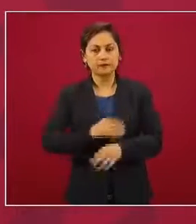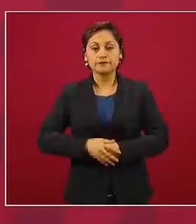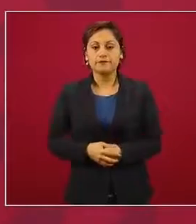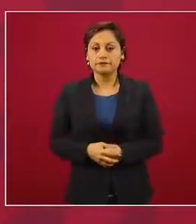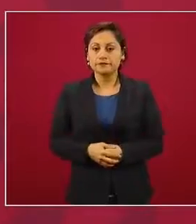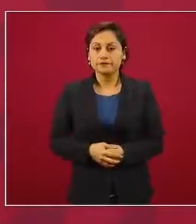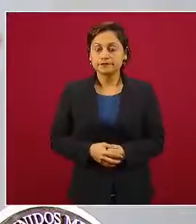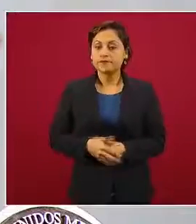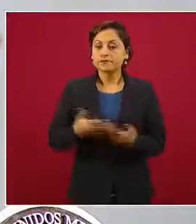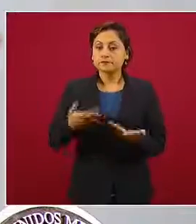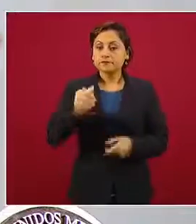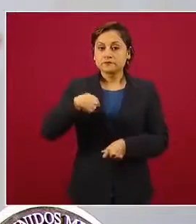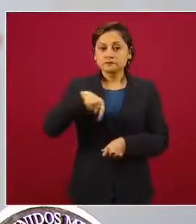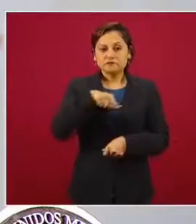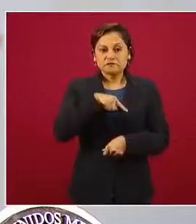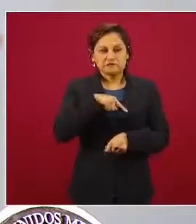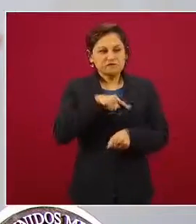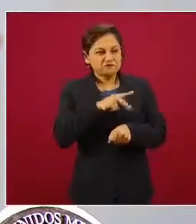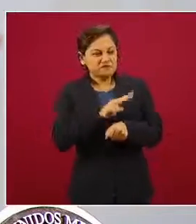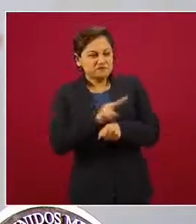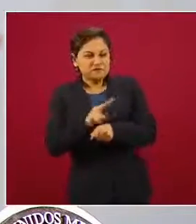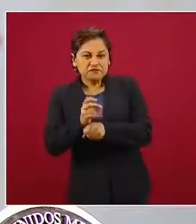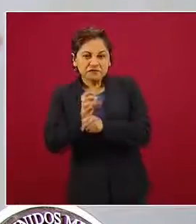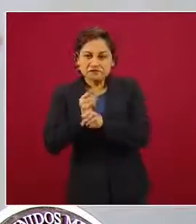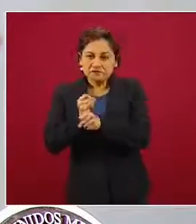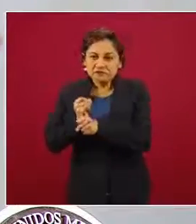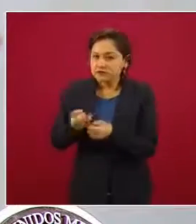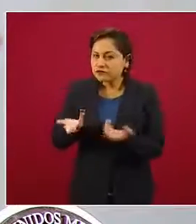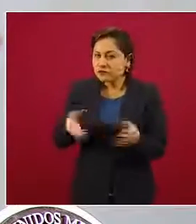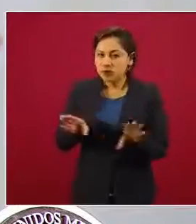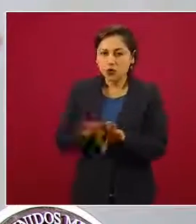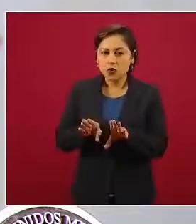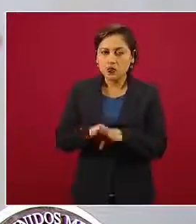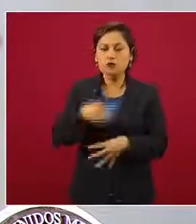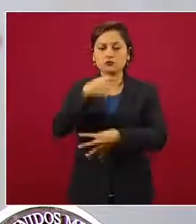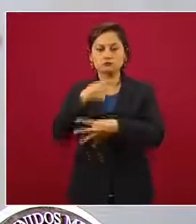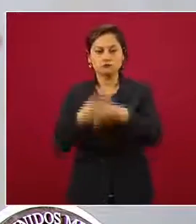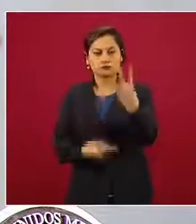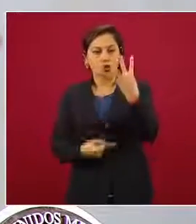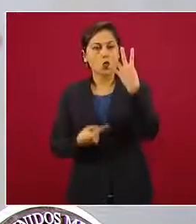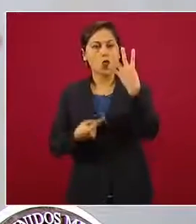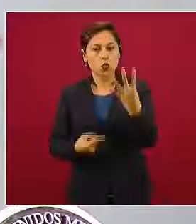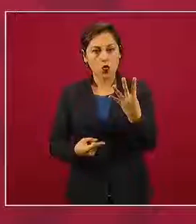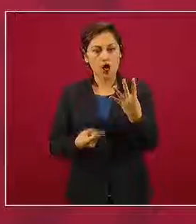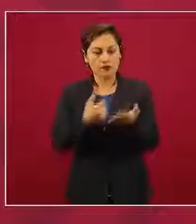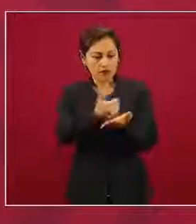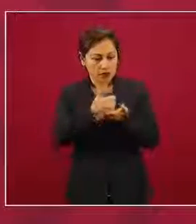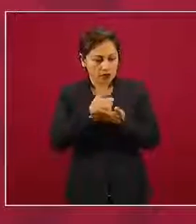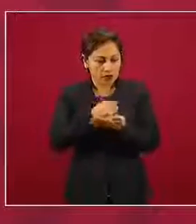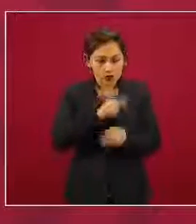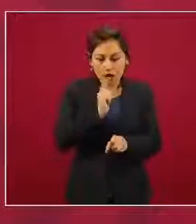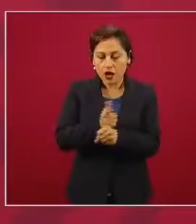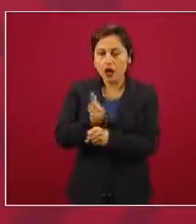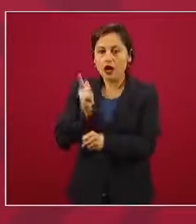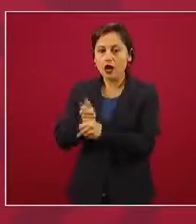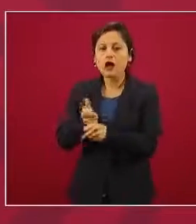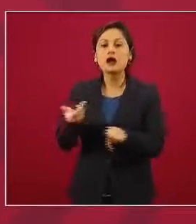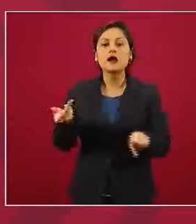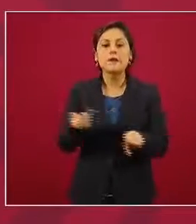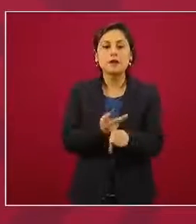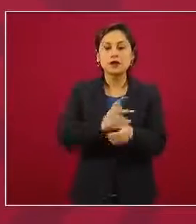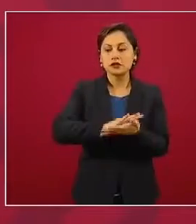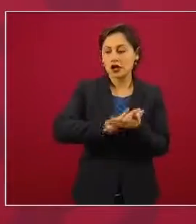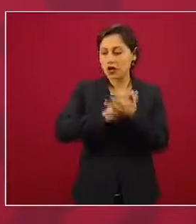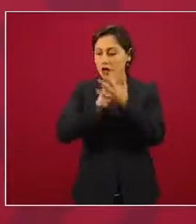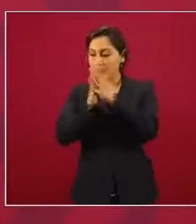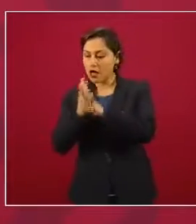de la epidemia con distintos criterios. Hay 4 indicadores que reflejan el cambio que está ocurriendo